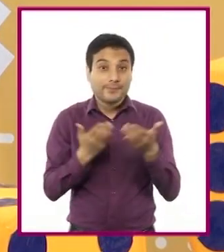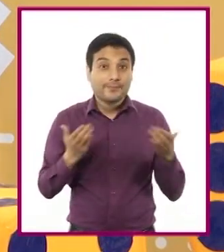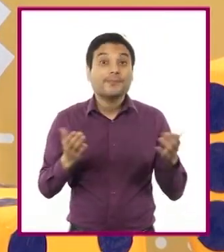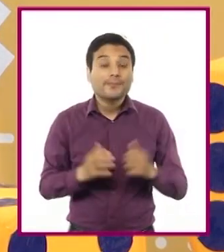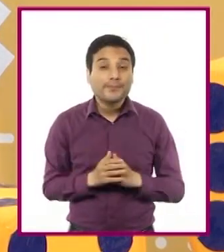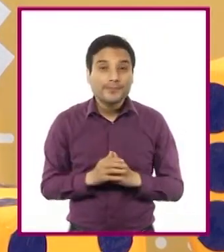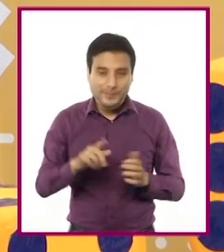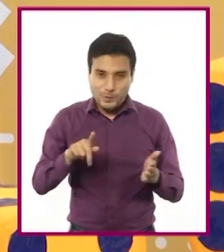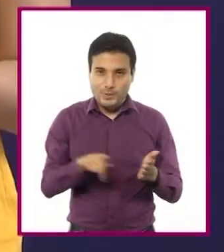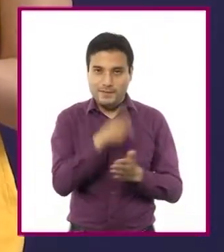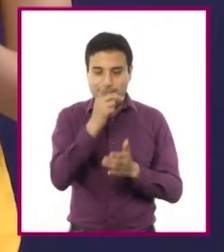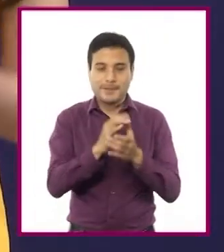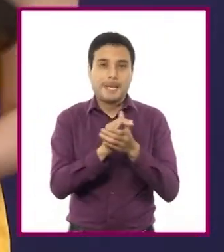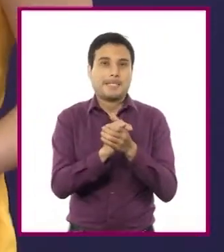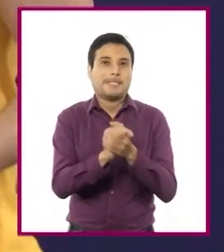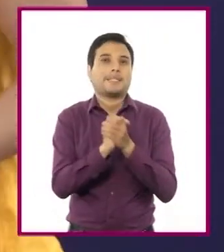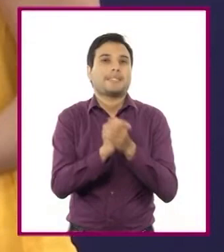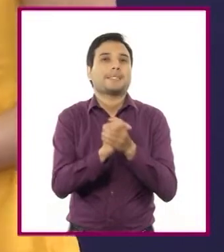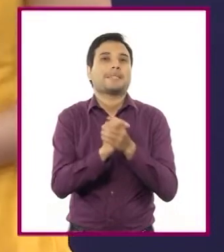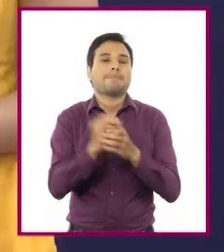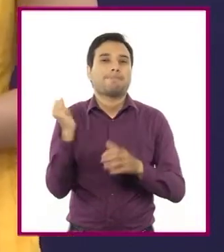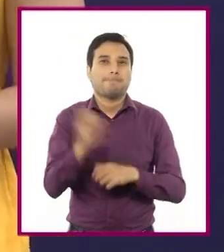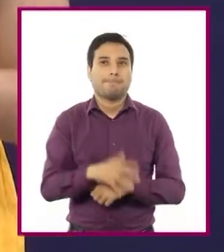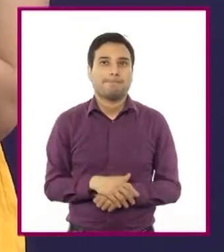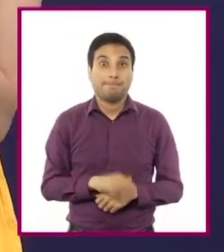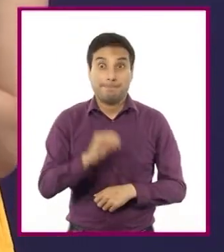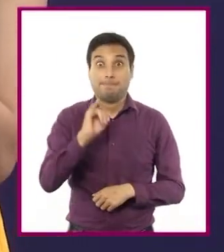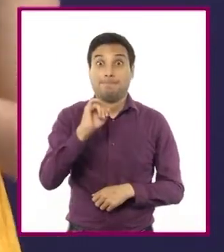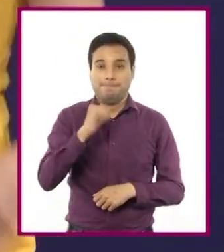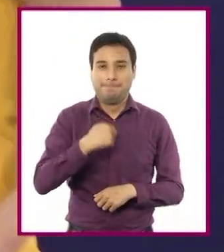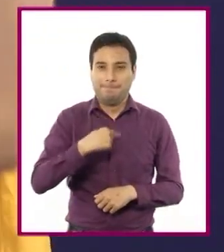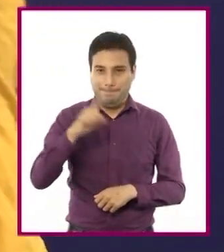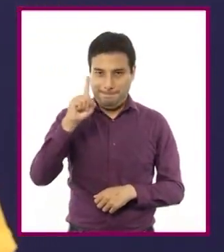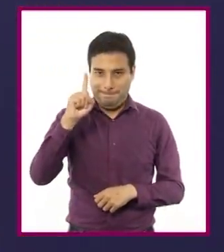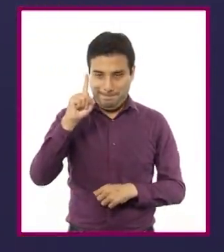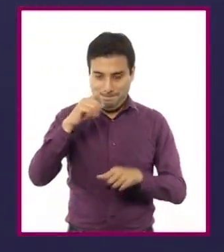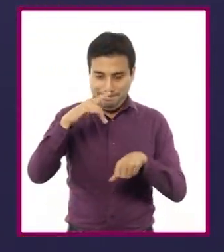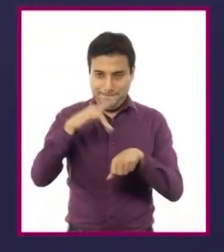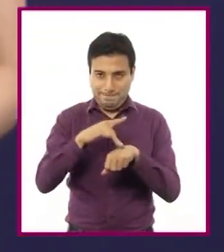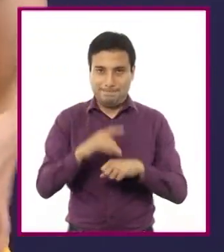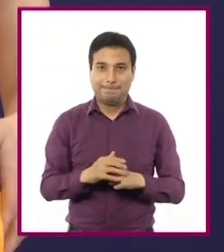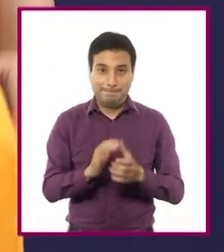lanzar nuevamente los dados. Sí, es mi turno. Allá van los dados.